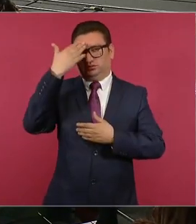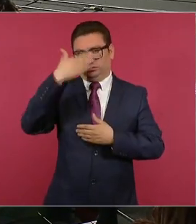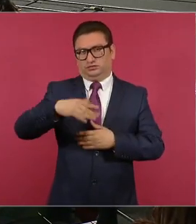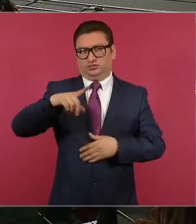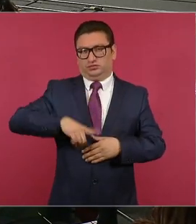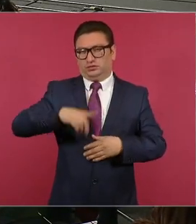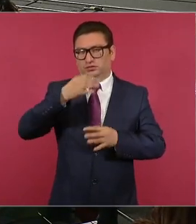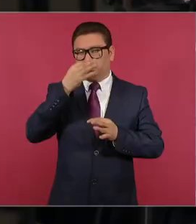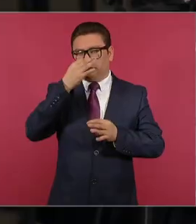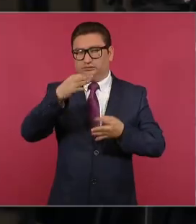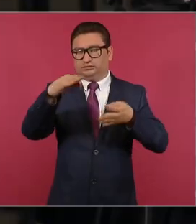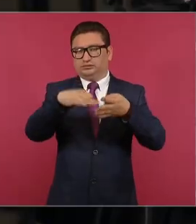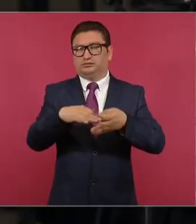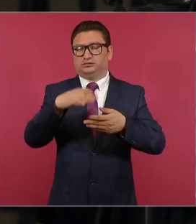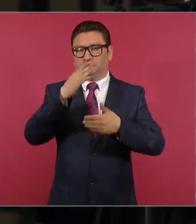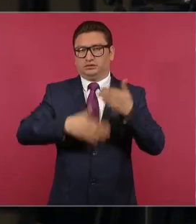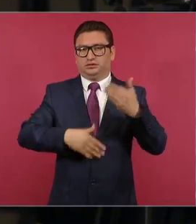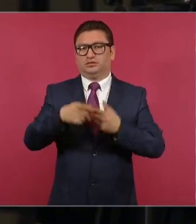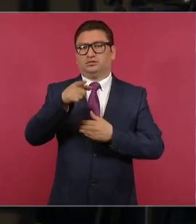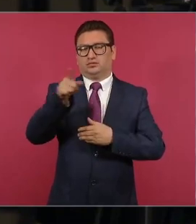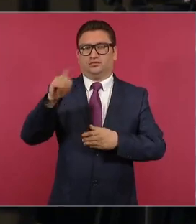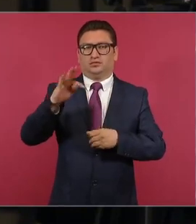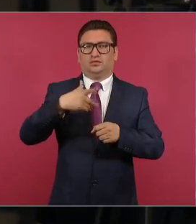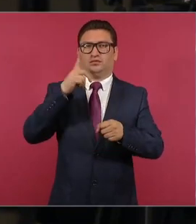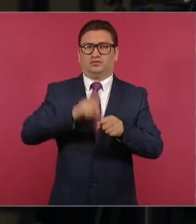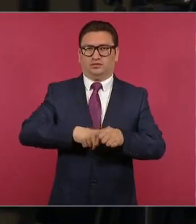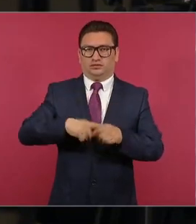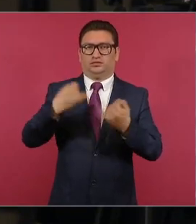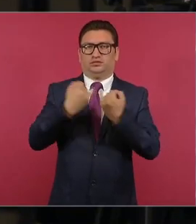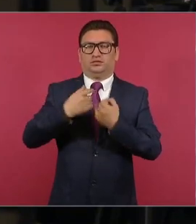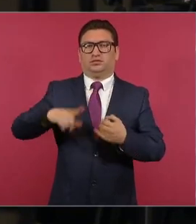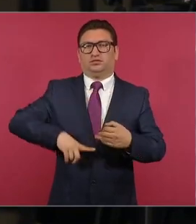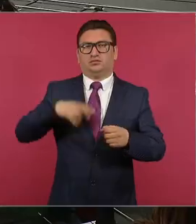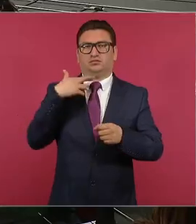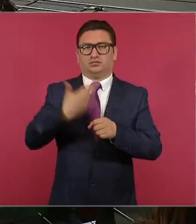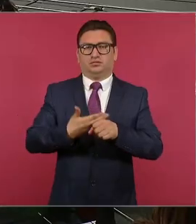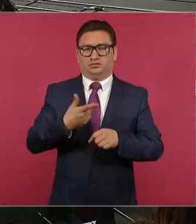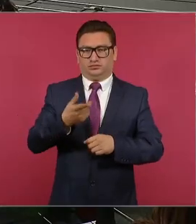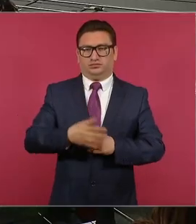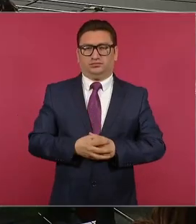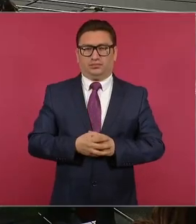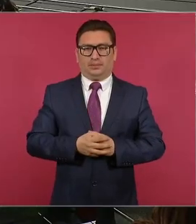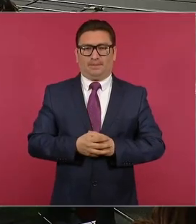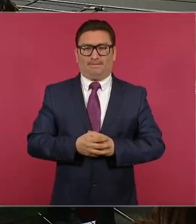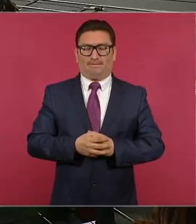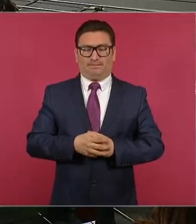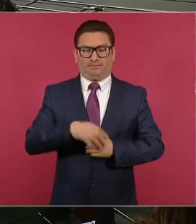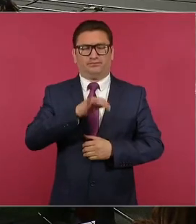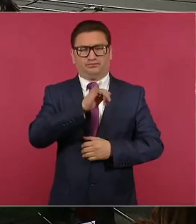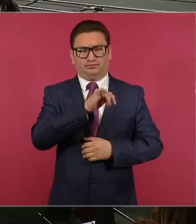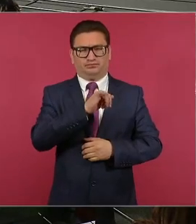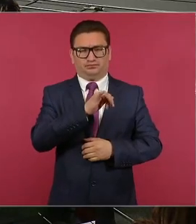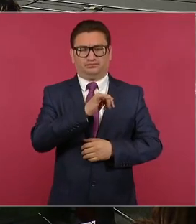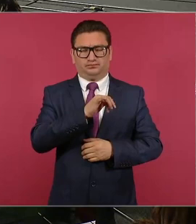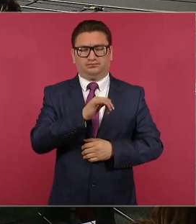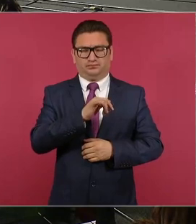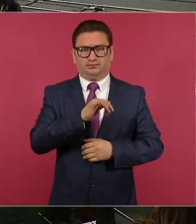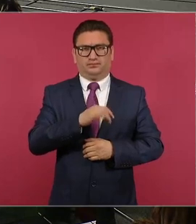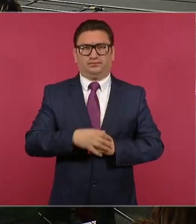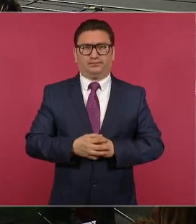gobierno y para tanto para ustedes federal como también para el gobernador. Sí, vamos